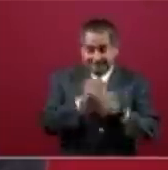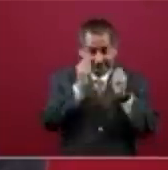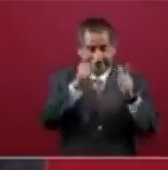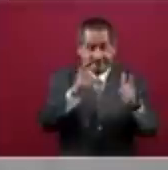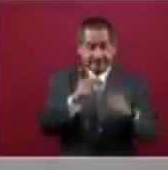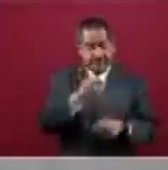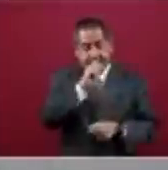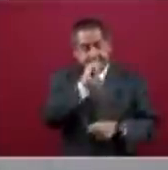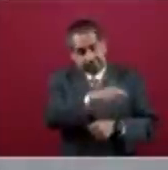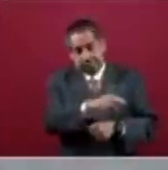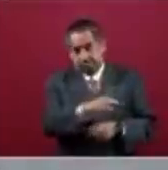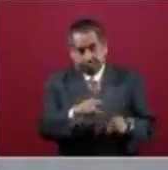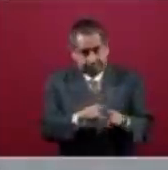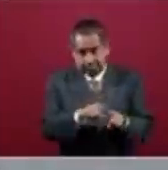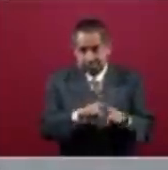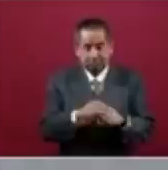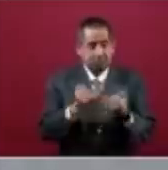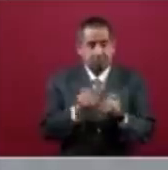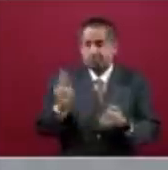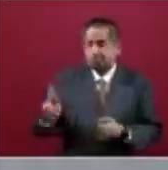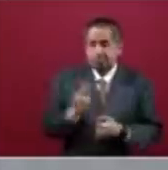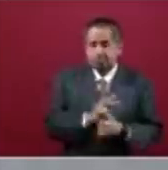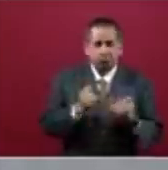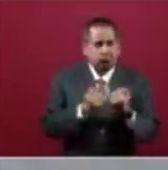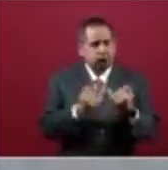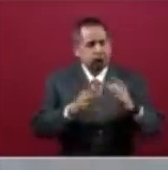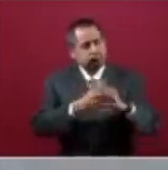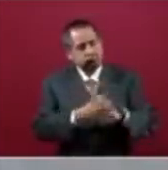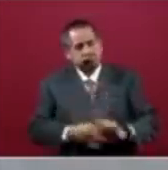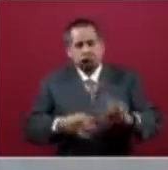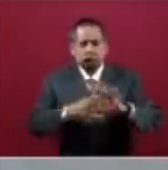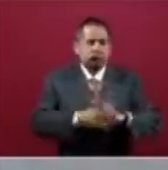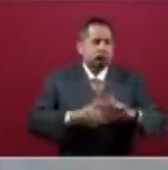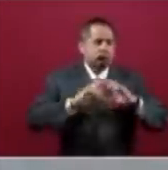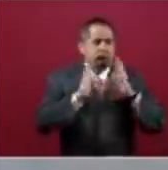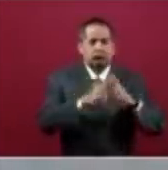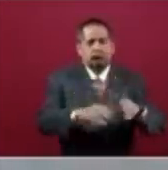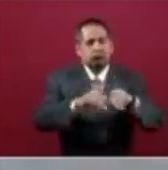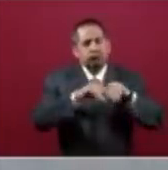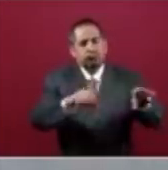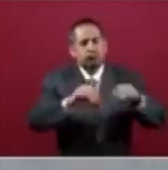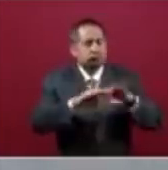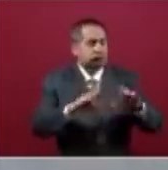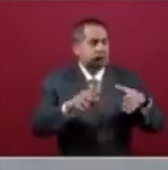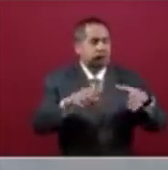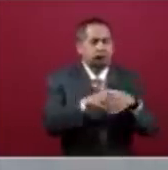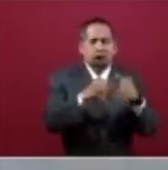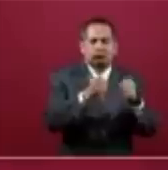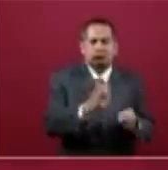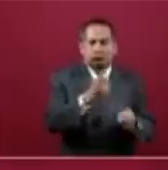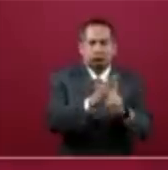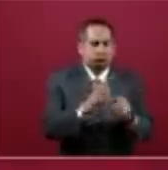y está teniendo, al igual que nosotros, reuniones de gabinete de seguridad.